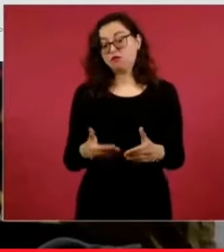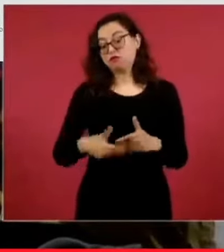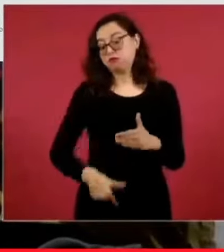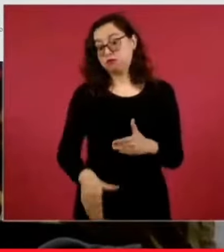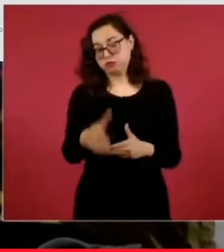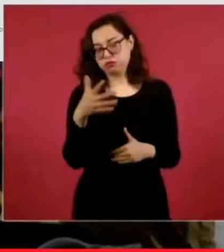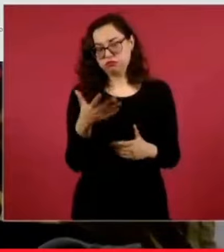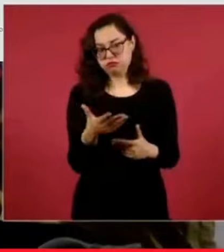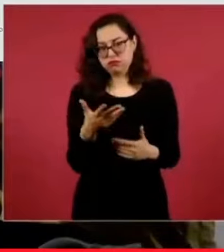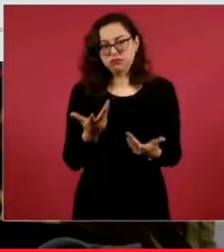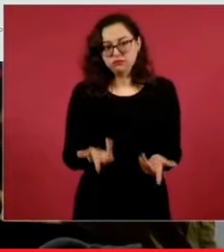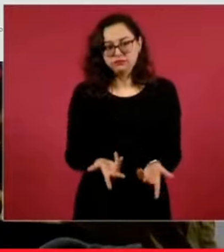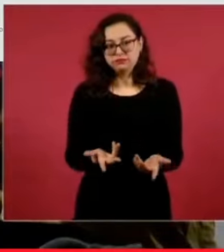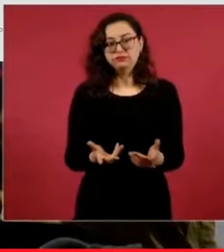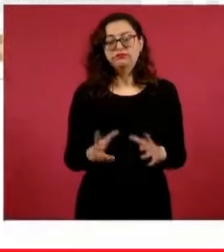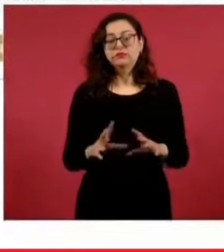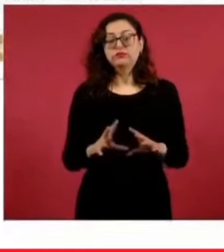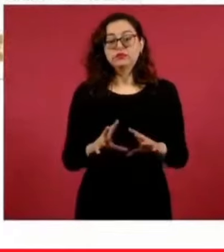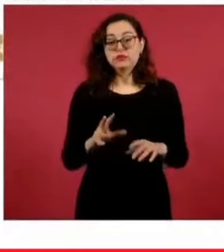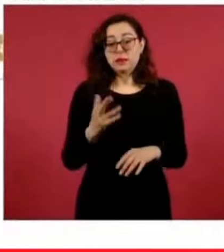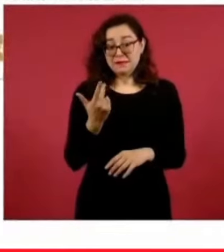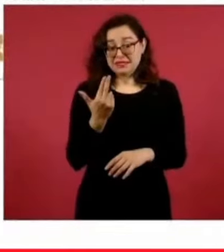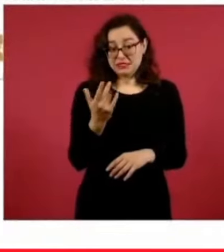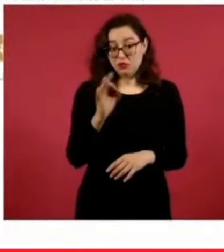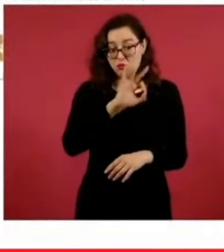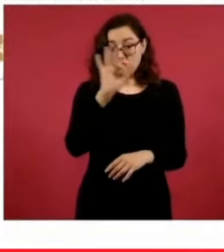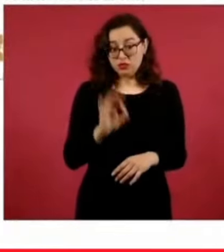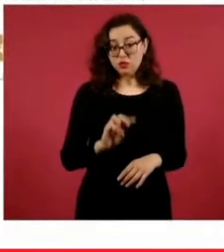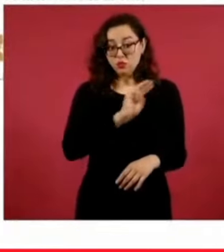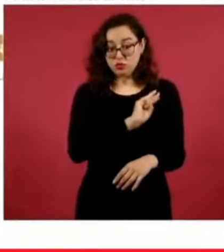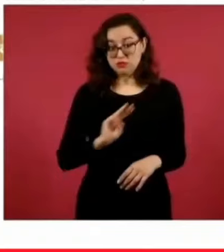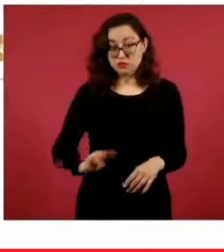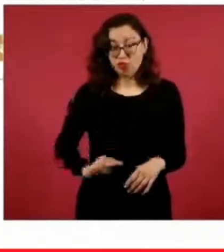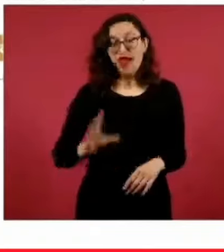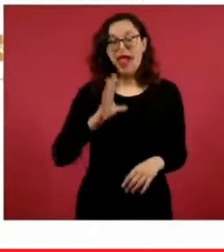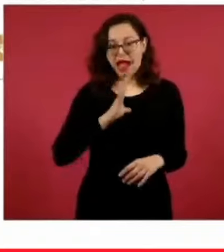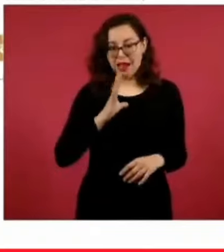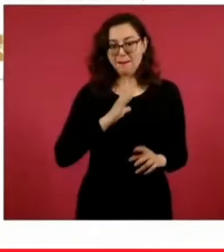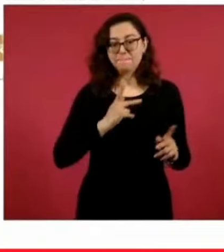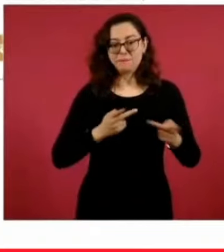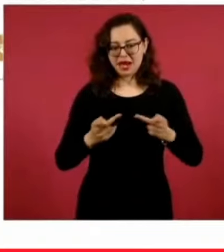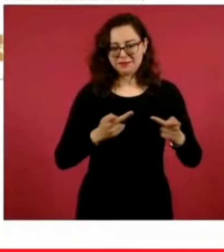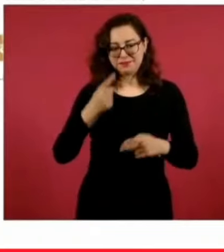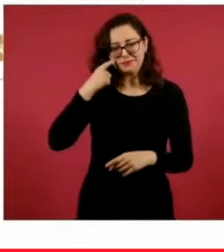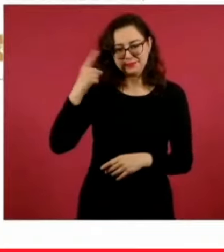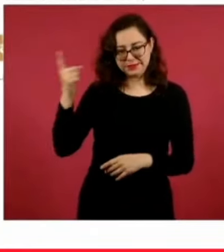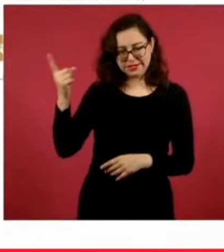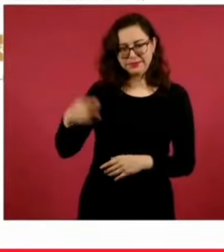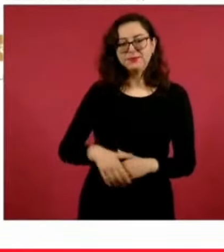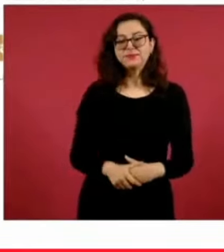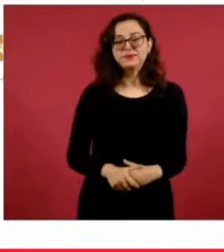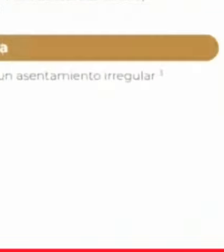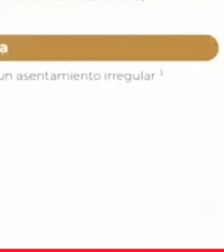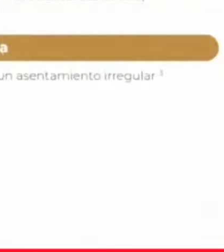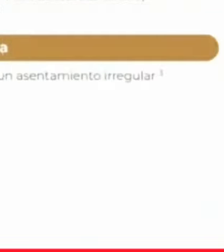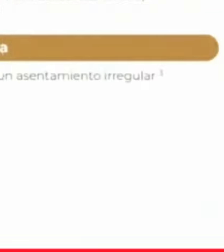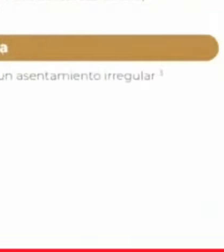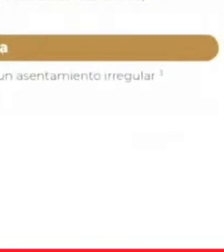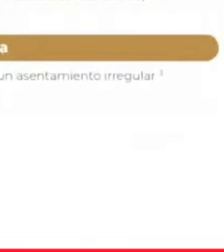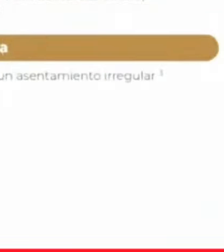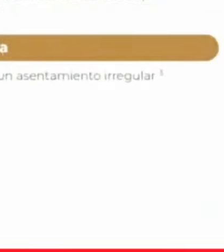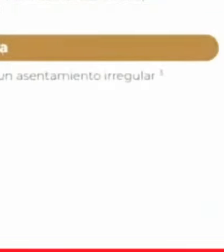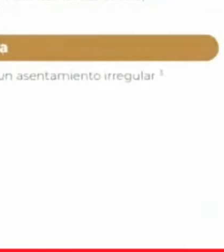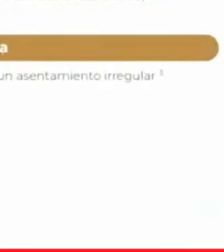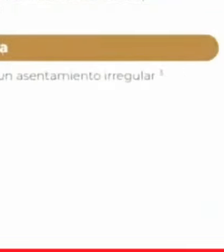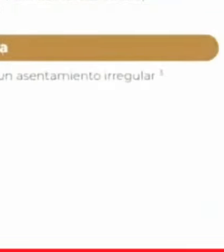Gobierno Federal datos generales solamente el 25% de los municipios cuentan con un instrumento de planeación y es importantísimo Saber esto porque esos